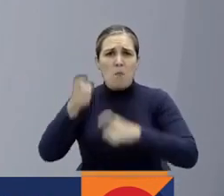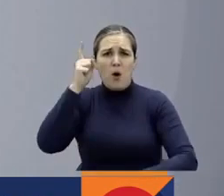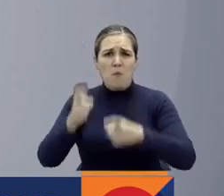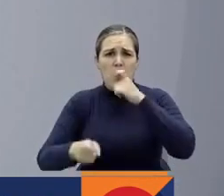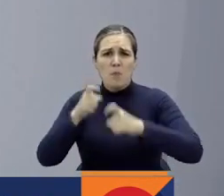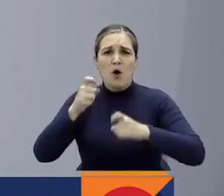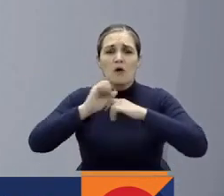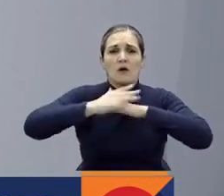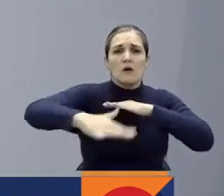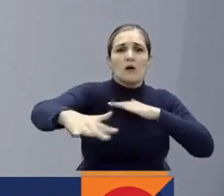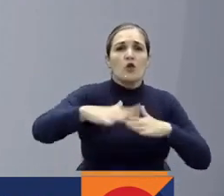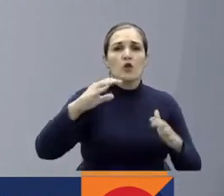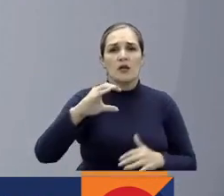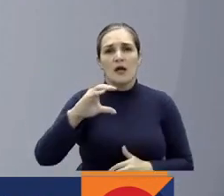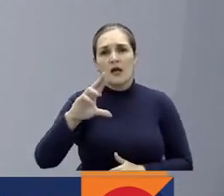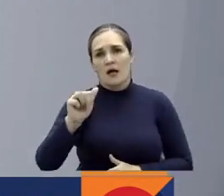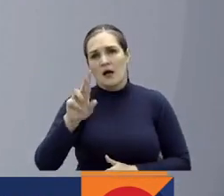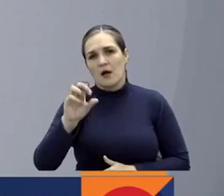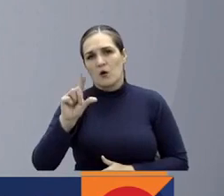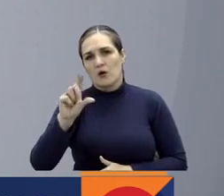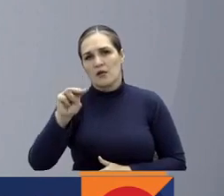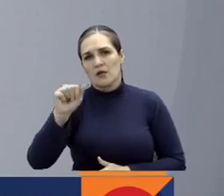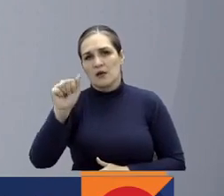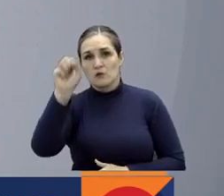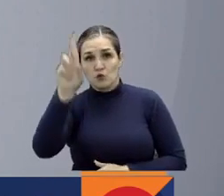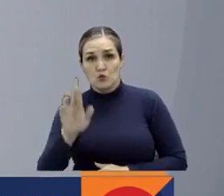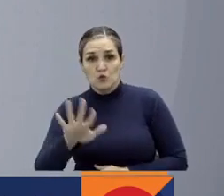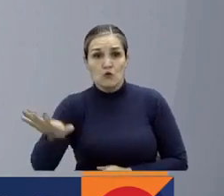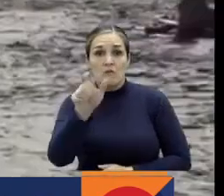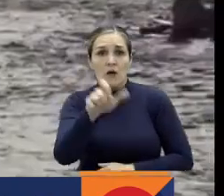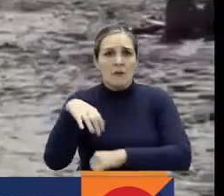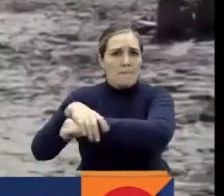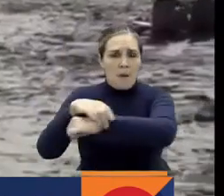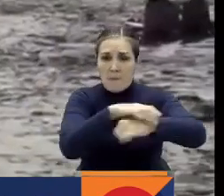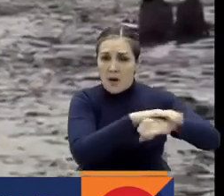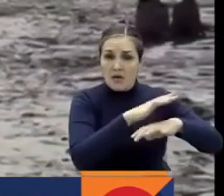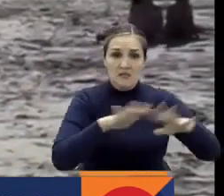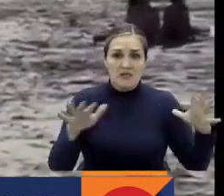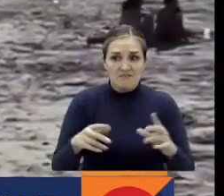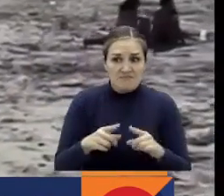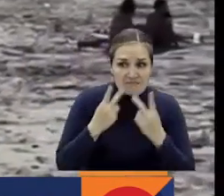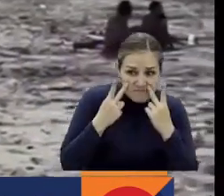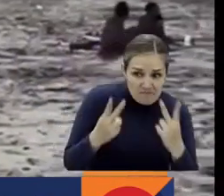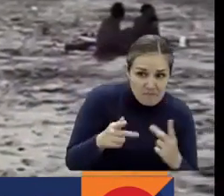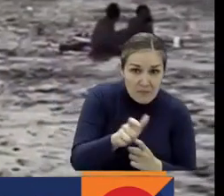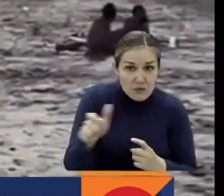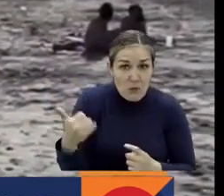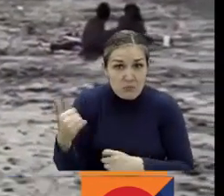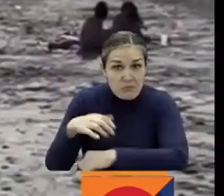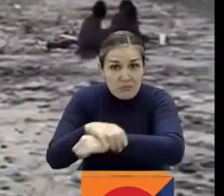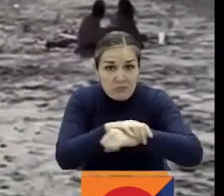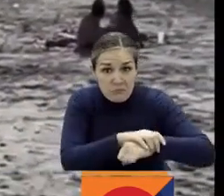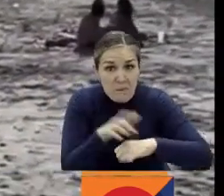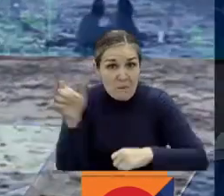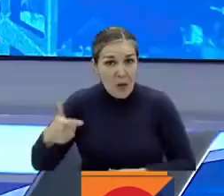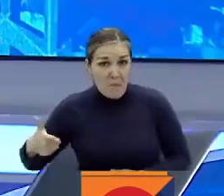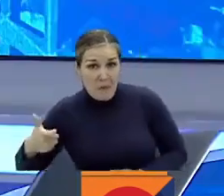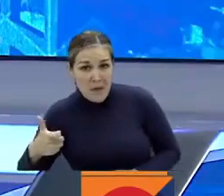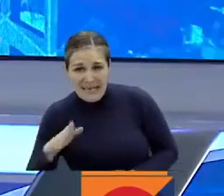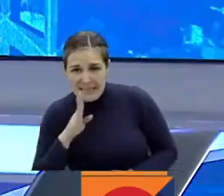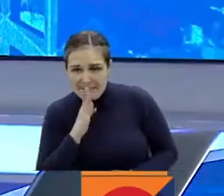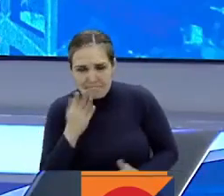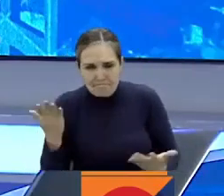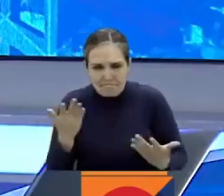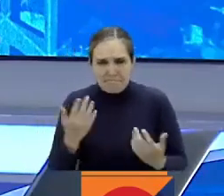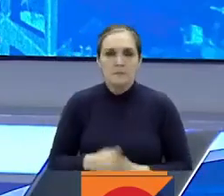en Carolina del Sur. La policía indicó que varias personas fueron detenidas sin confirmar si entre los capturados estaría el tirador.